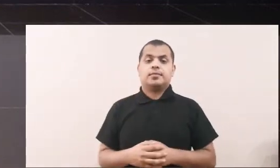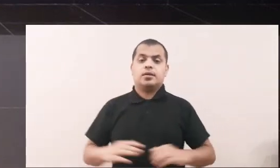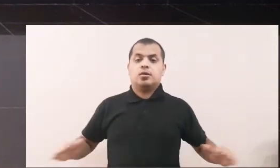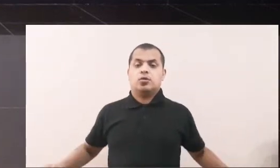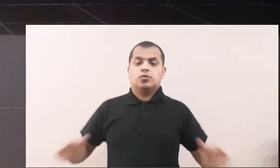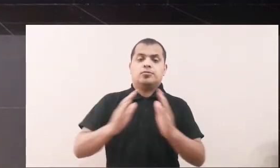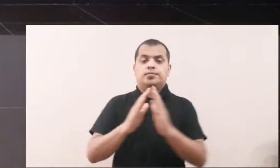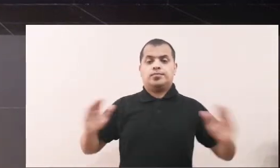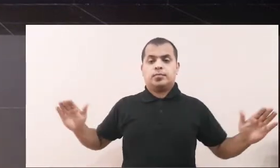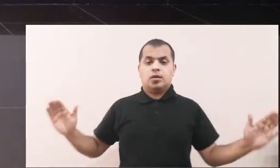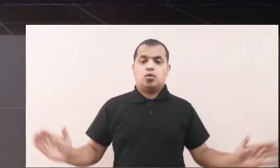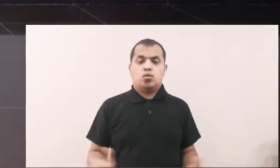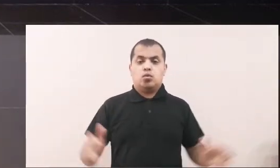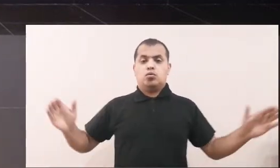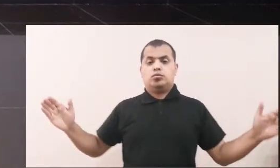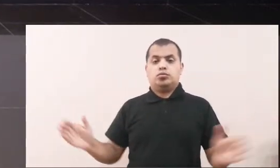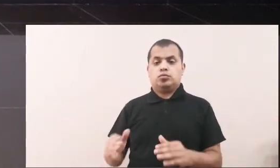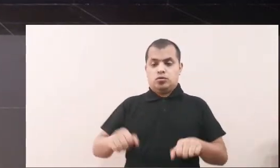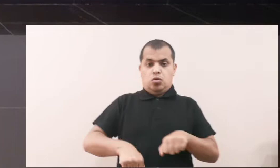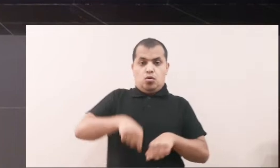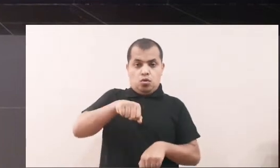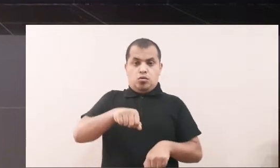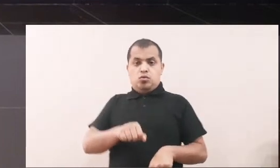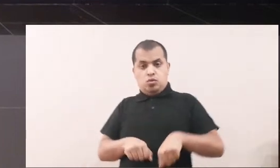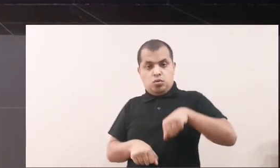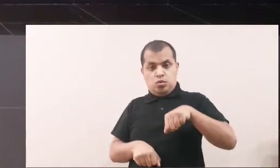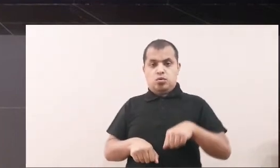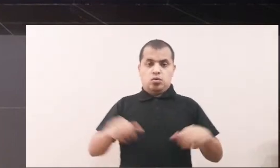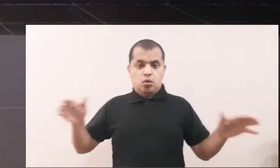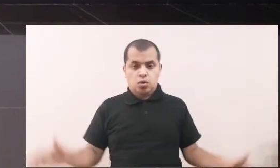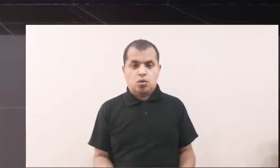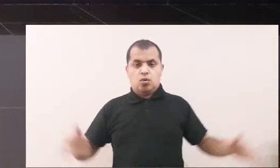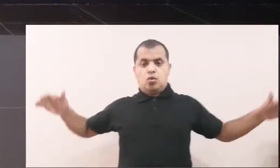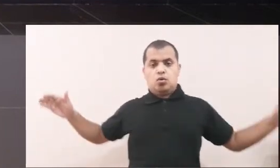casi 3 minutos de activación fisiológica. Vamos con otro ejercicio, ¿ok?